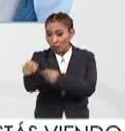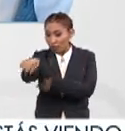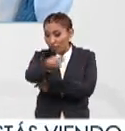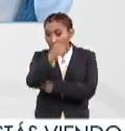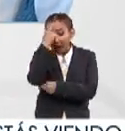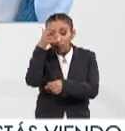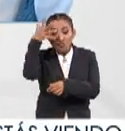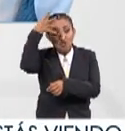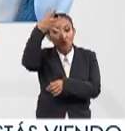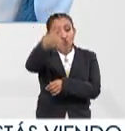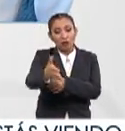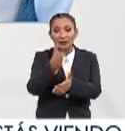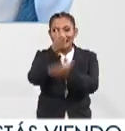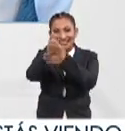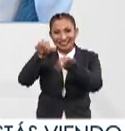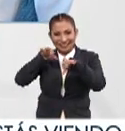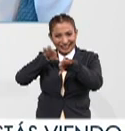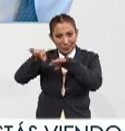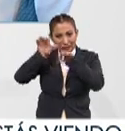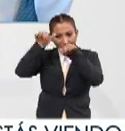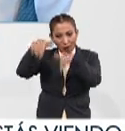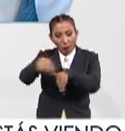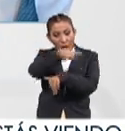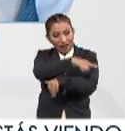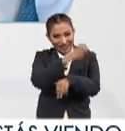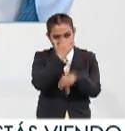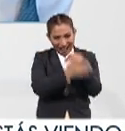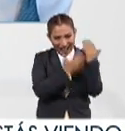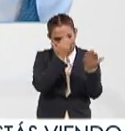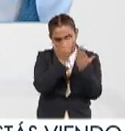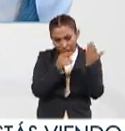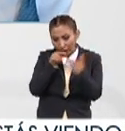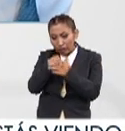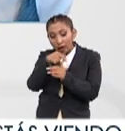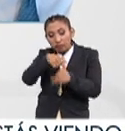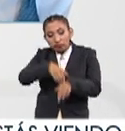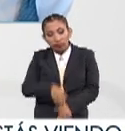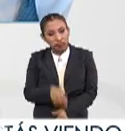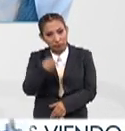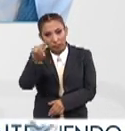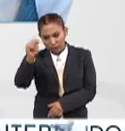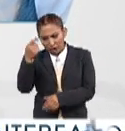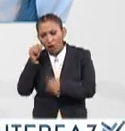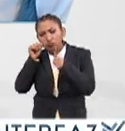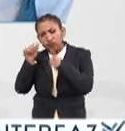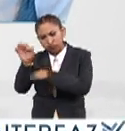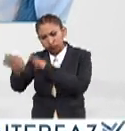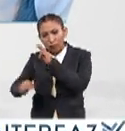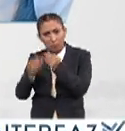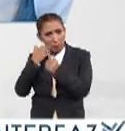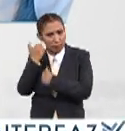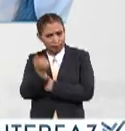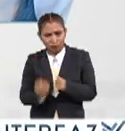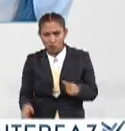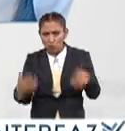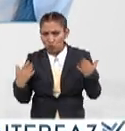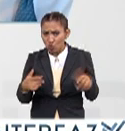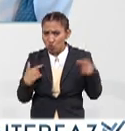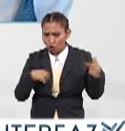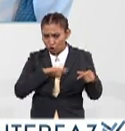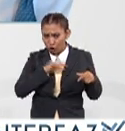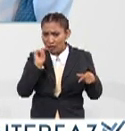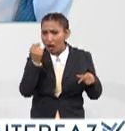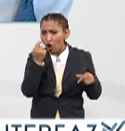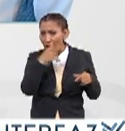que cuando lleguen al campo laboral, los egresados cumplan no solamente la parte técnica, que son muy buenos los egresados de